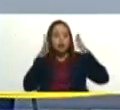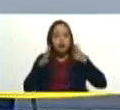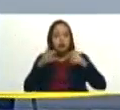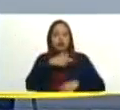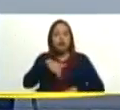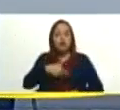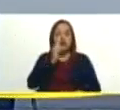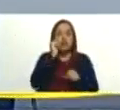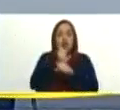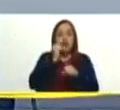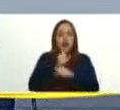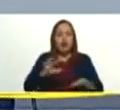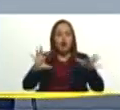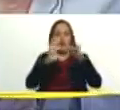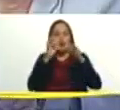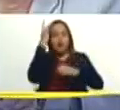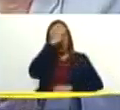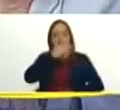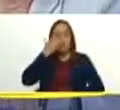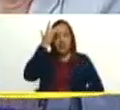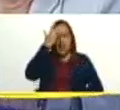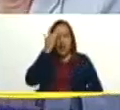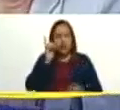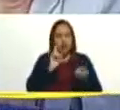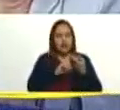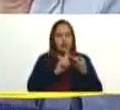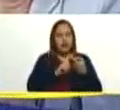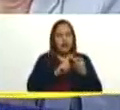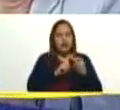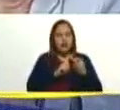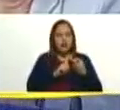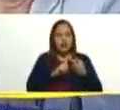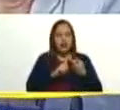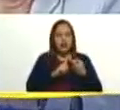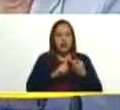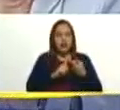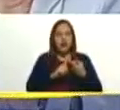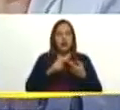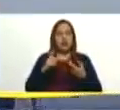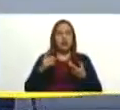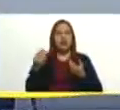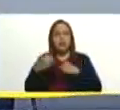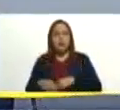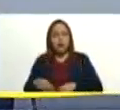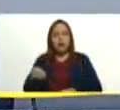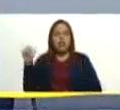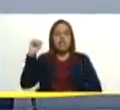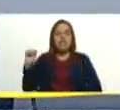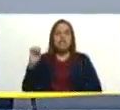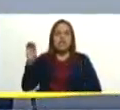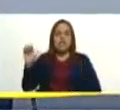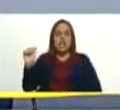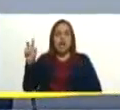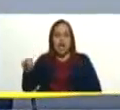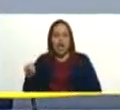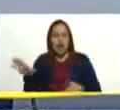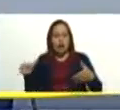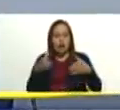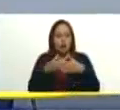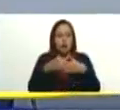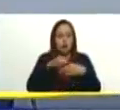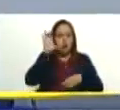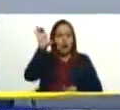estamos trabajando con la Unión Africana, con la ASEAN, con la Liga Árabe,